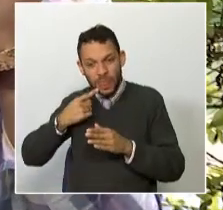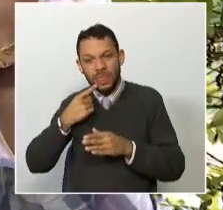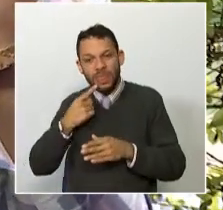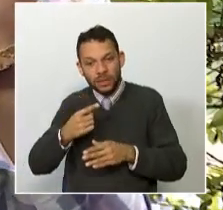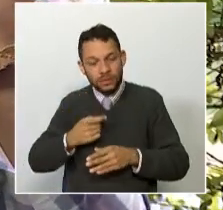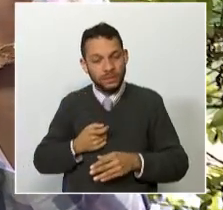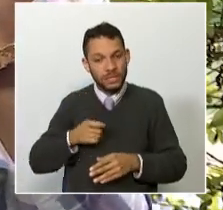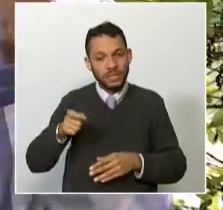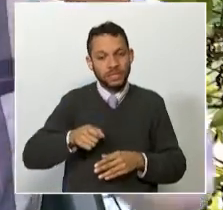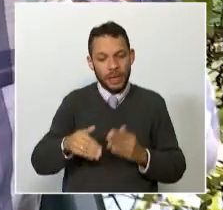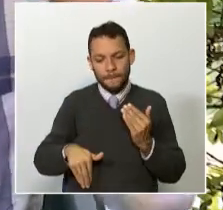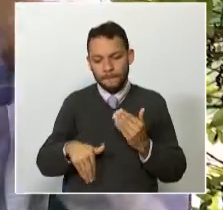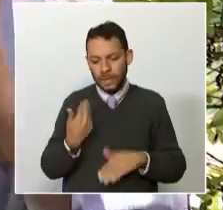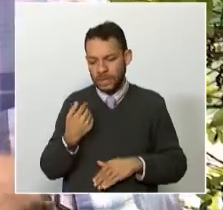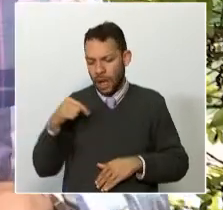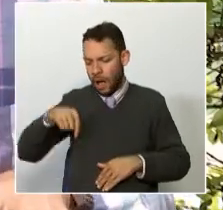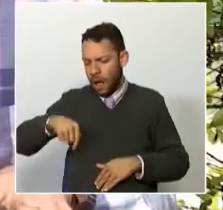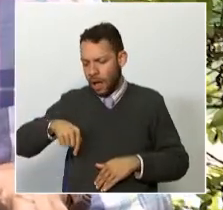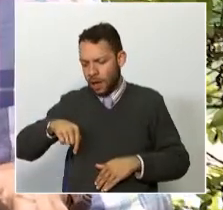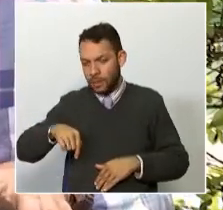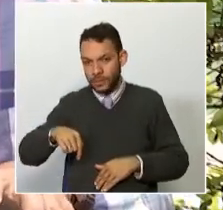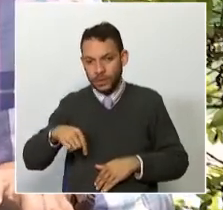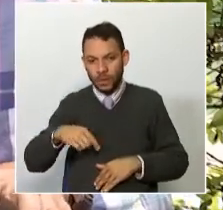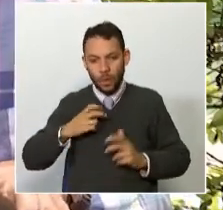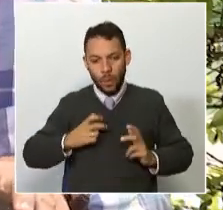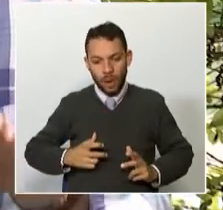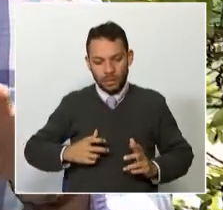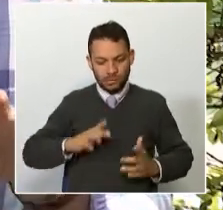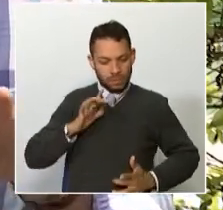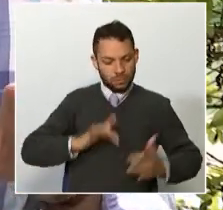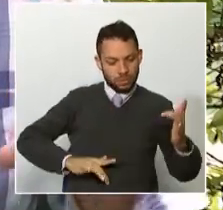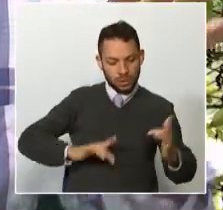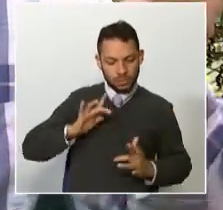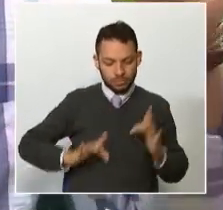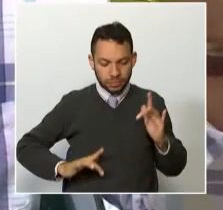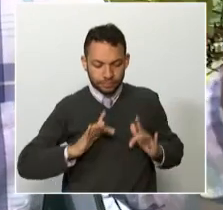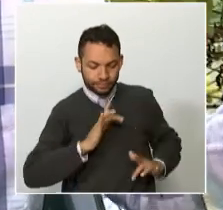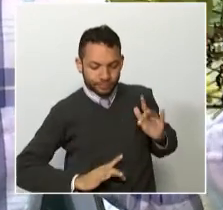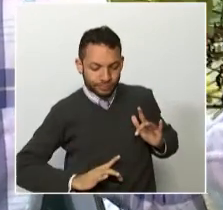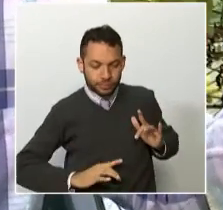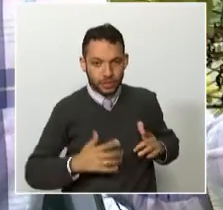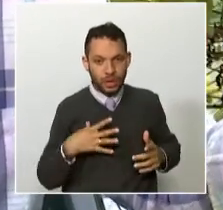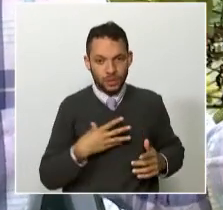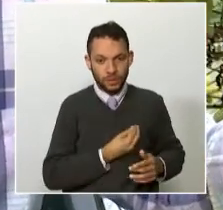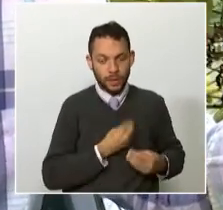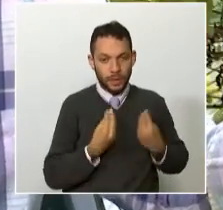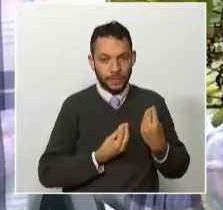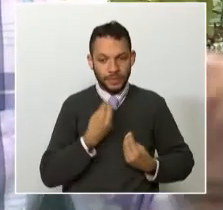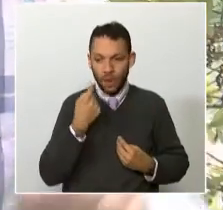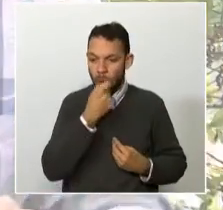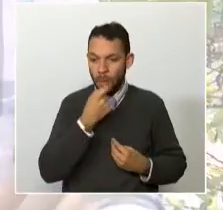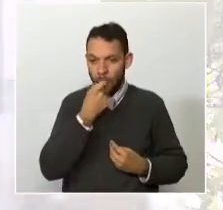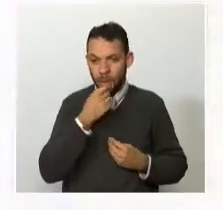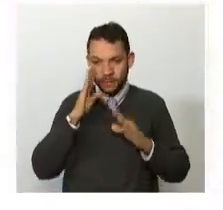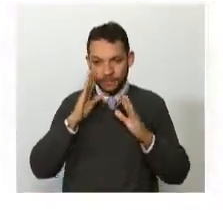yo siento que esto empieza acá y ya mi cuerpo se desorganiza. Pero veámoslo desde la parte de la